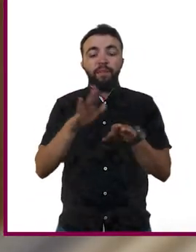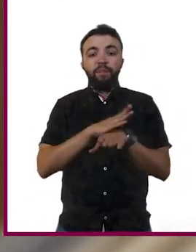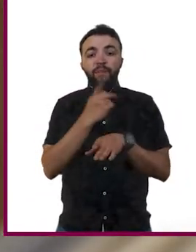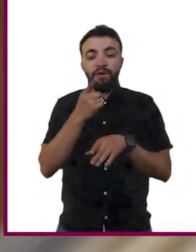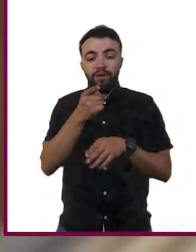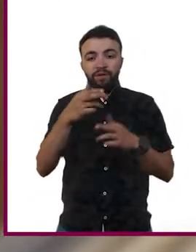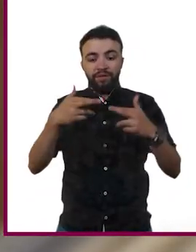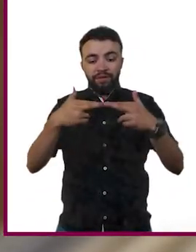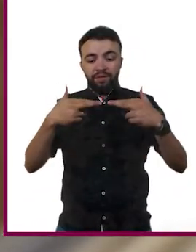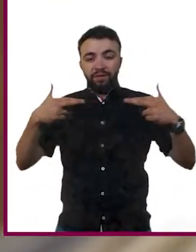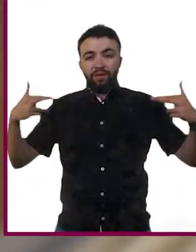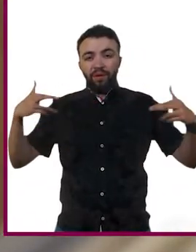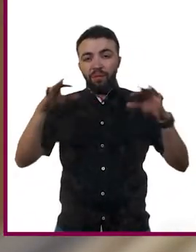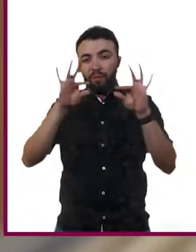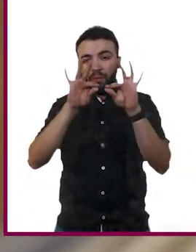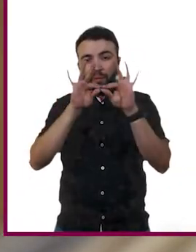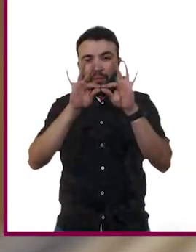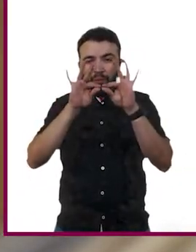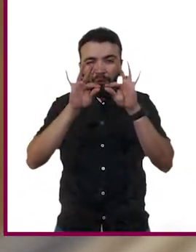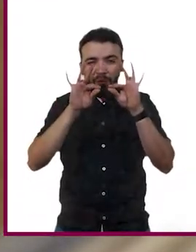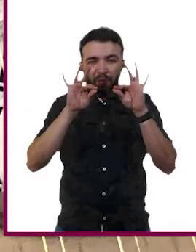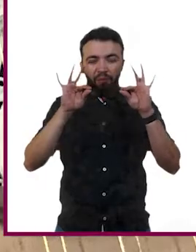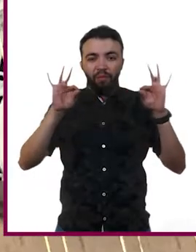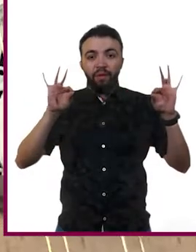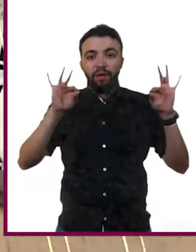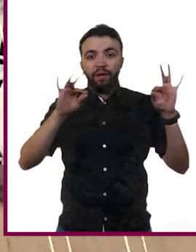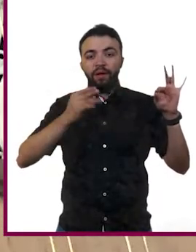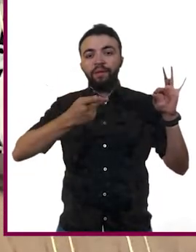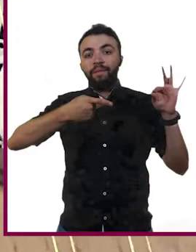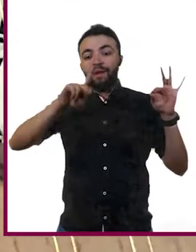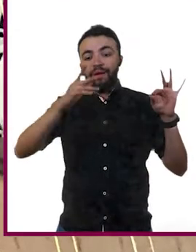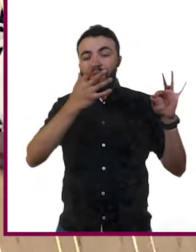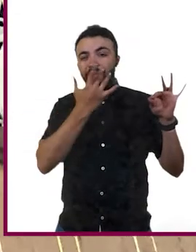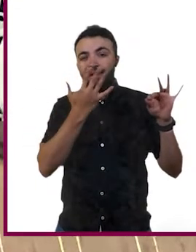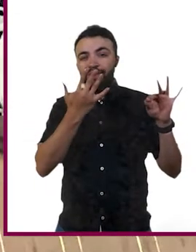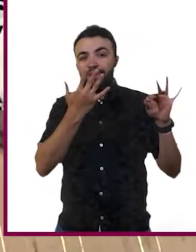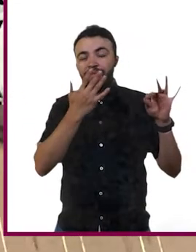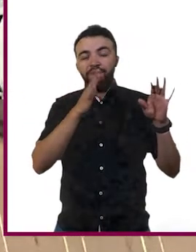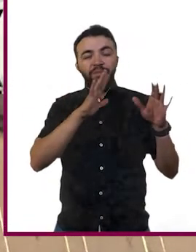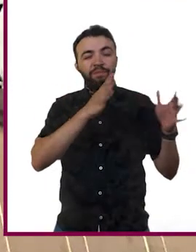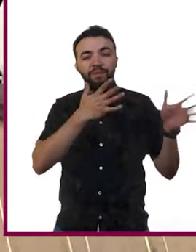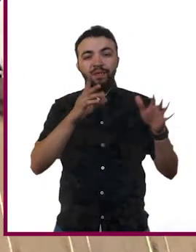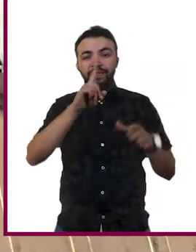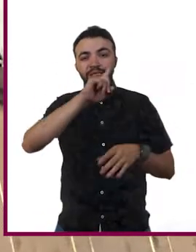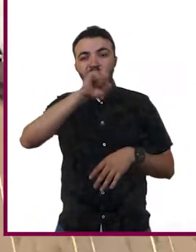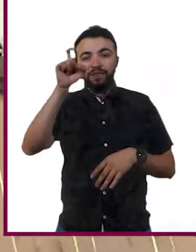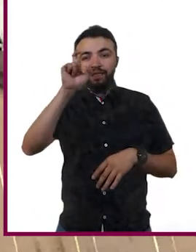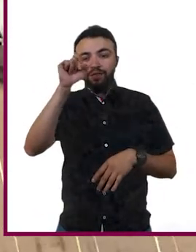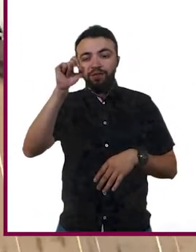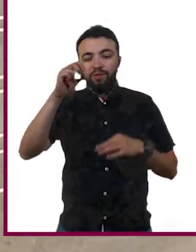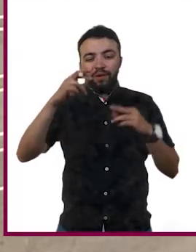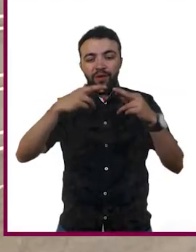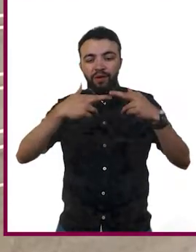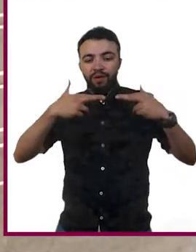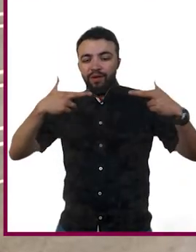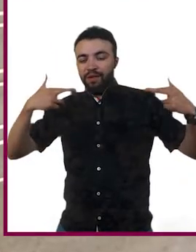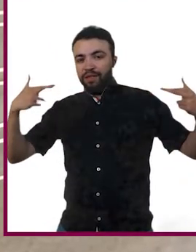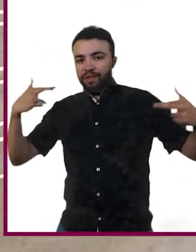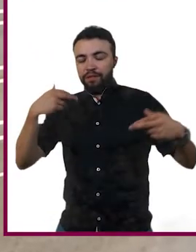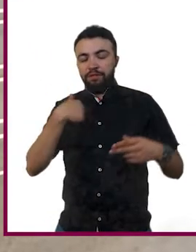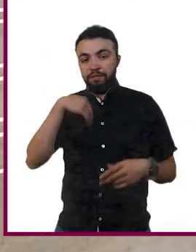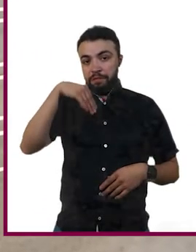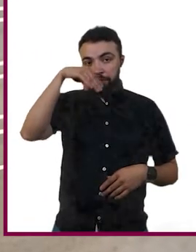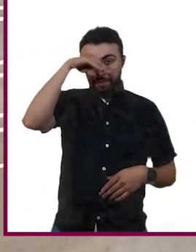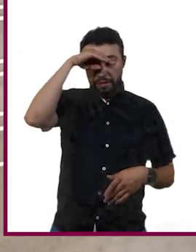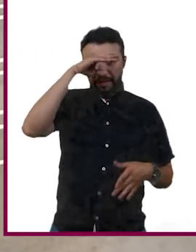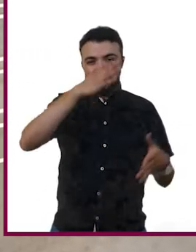muy delgadas, pero al final son como 120 cuerdas. O sea, un bicho de estos debe tener, calculo, yo